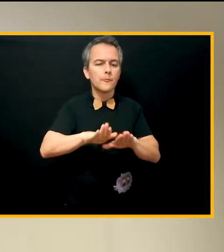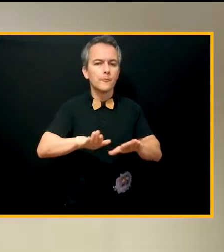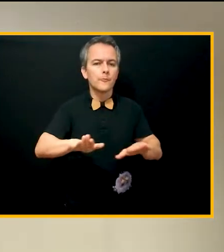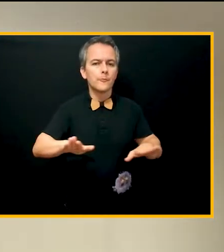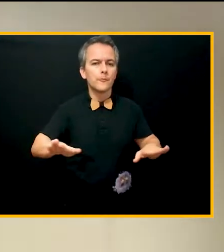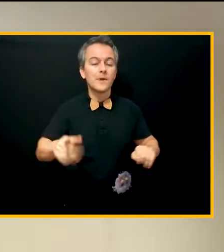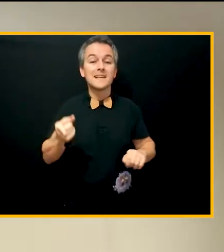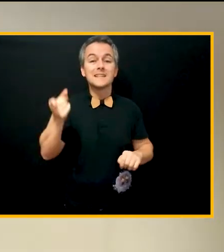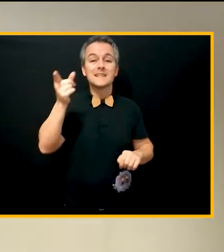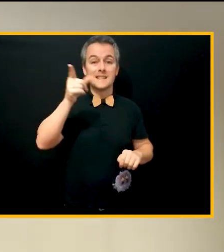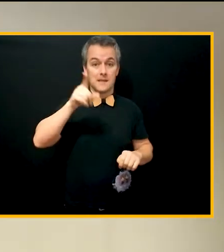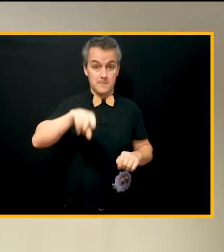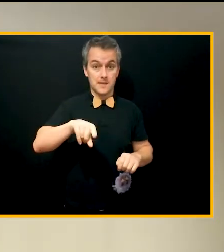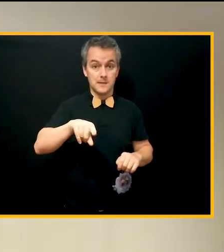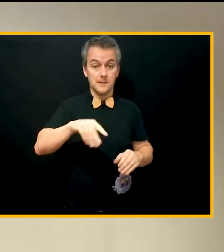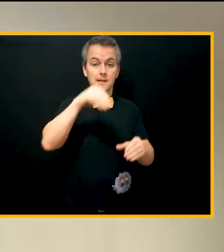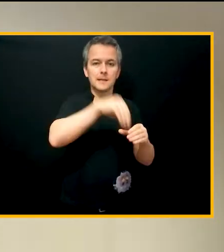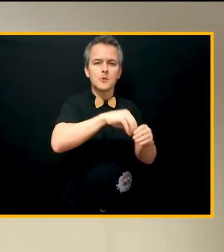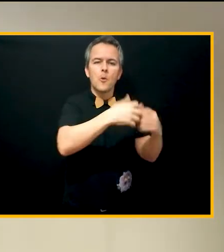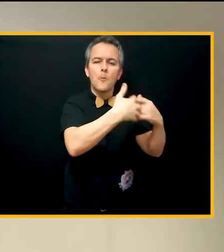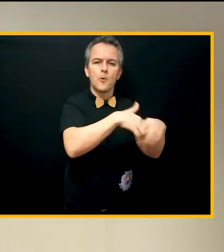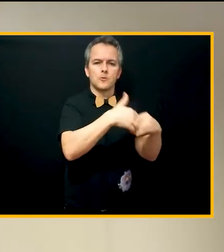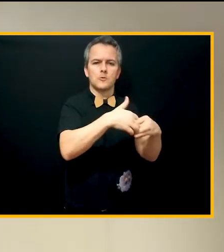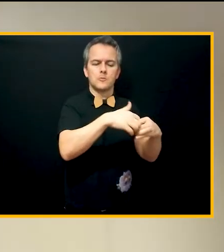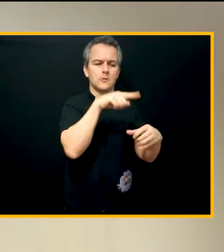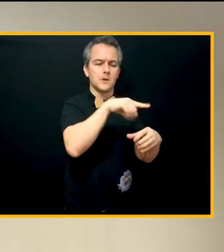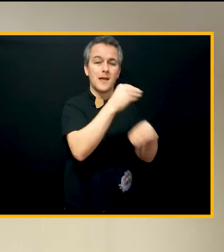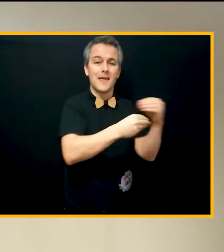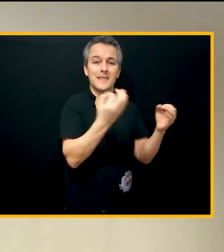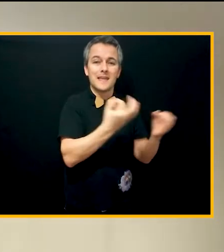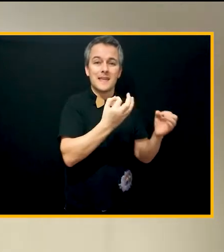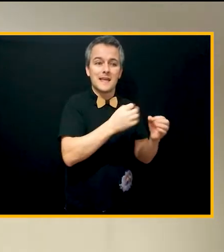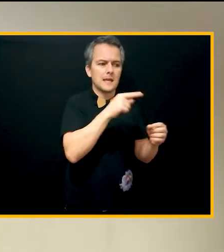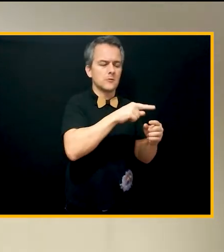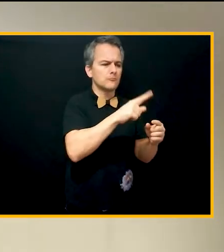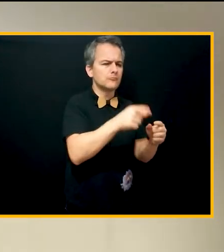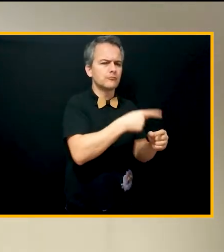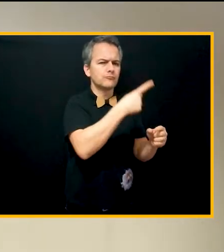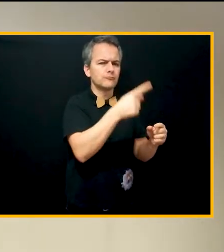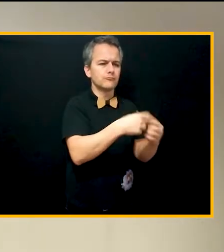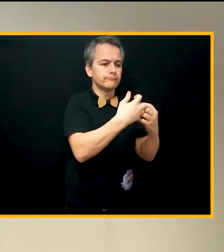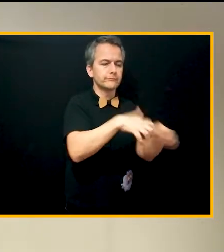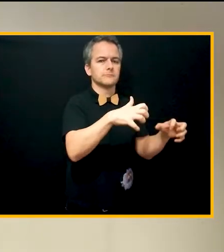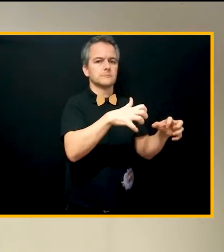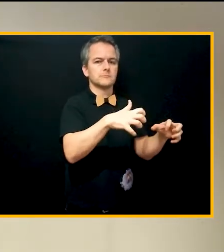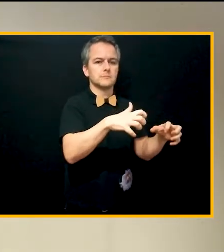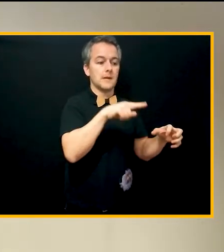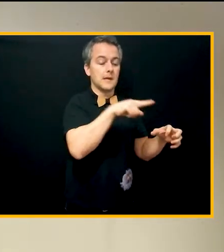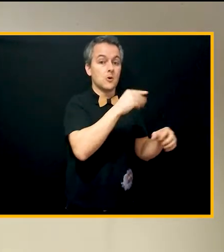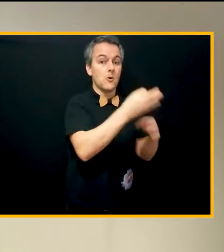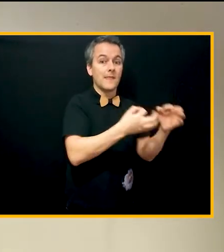y también tiene un motor que activa unas aspas y que produce el